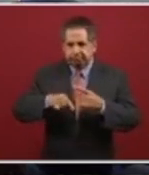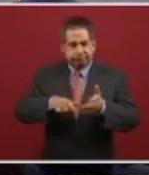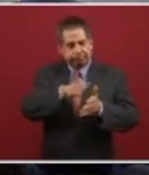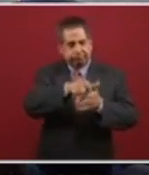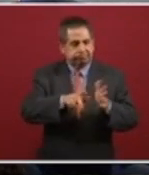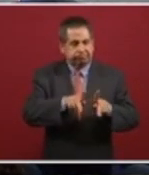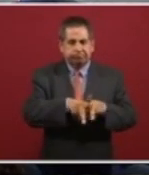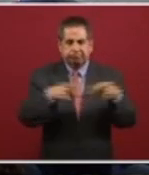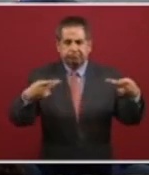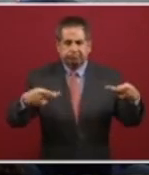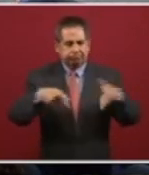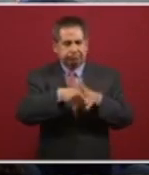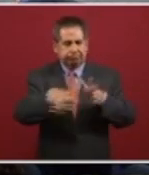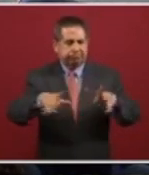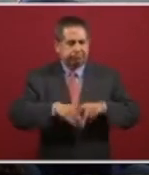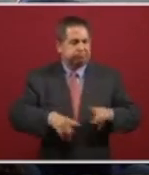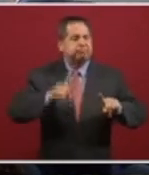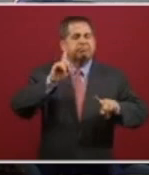columnas.